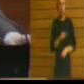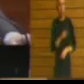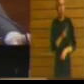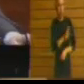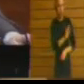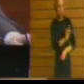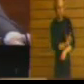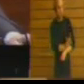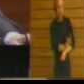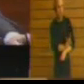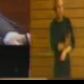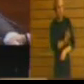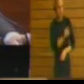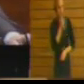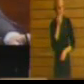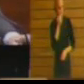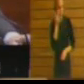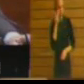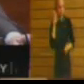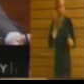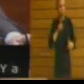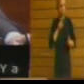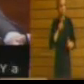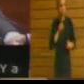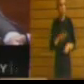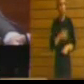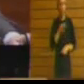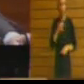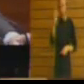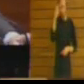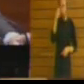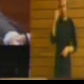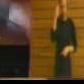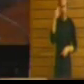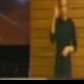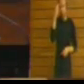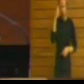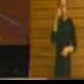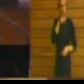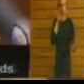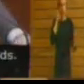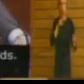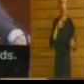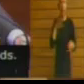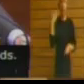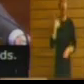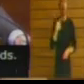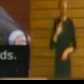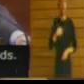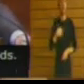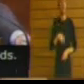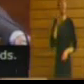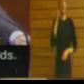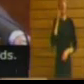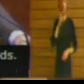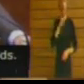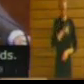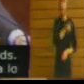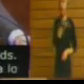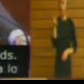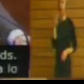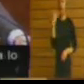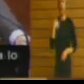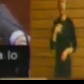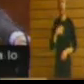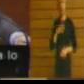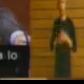supuesto, a usted no solamente es que le importe, es que ustedes están obsesionados con la educación. Ya lo dijo la propia presidenta, que iba a ser la